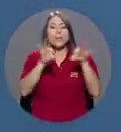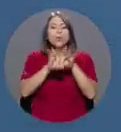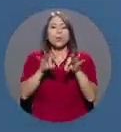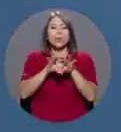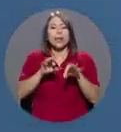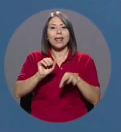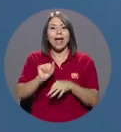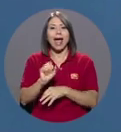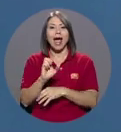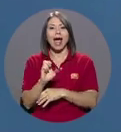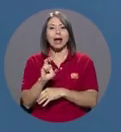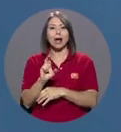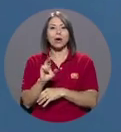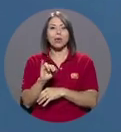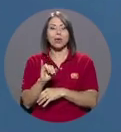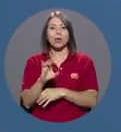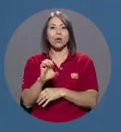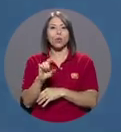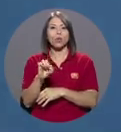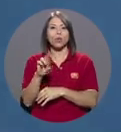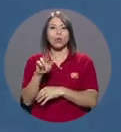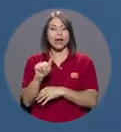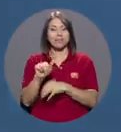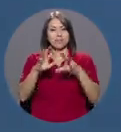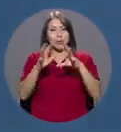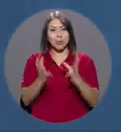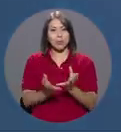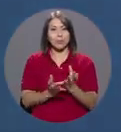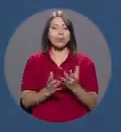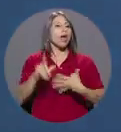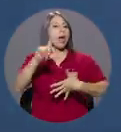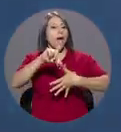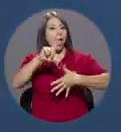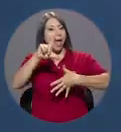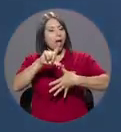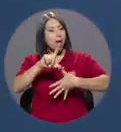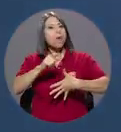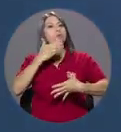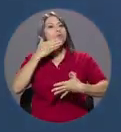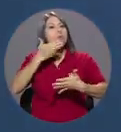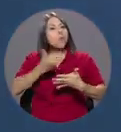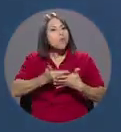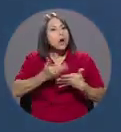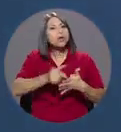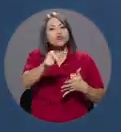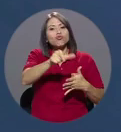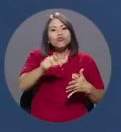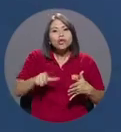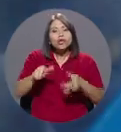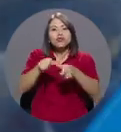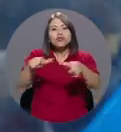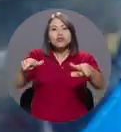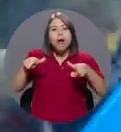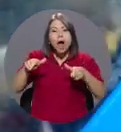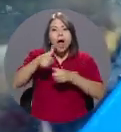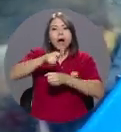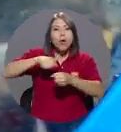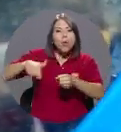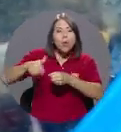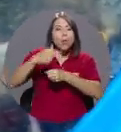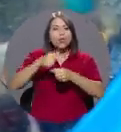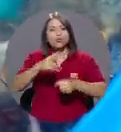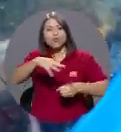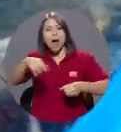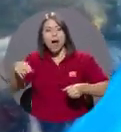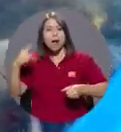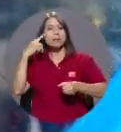importancia que está jugando la acuicultura a nivel mundial. Bueno, América Latina tiene muy buenos recursos hídricos para incrementar